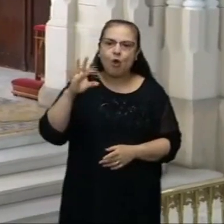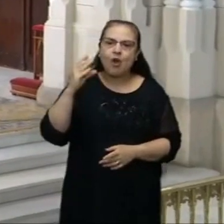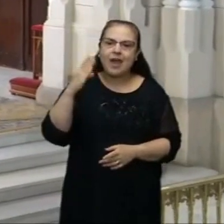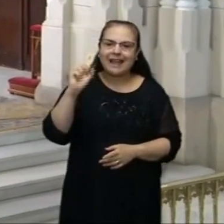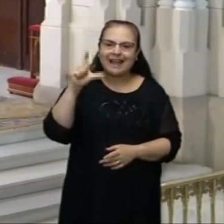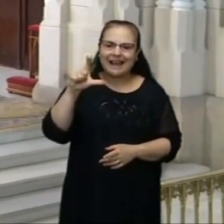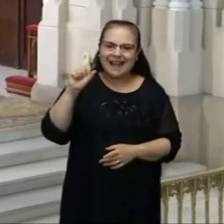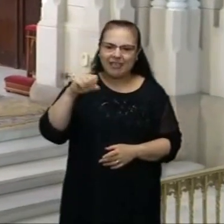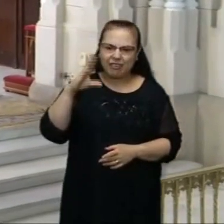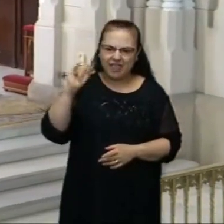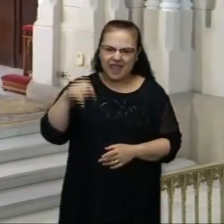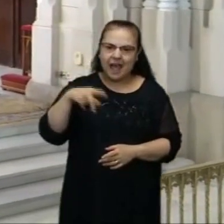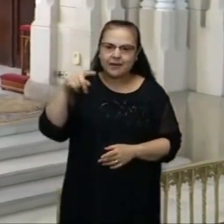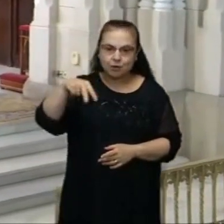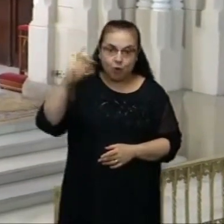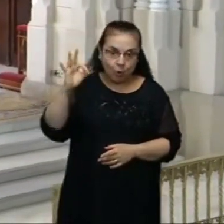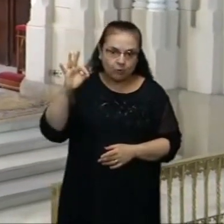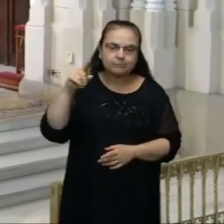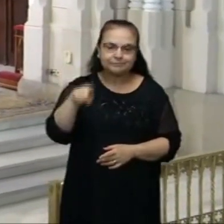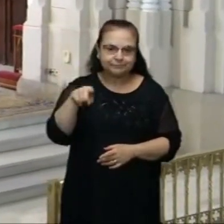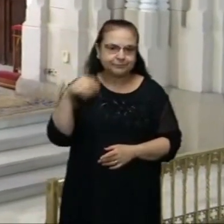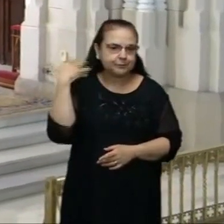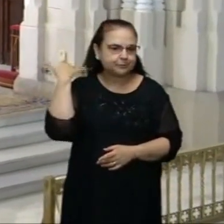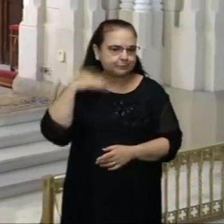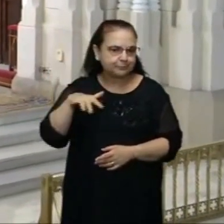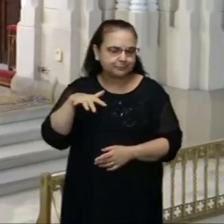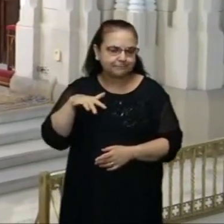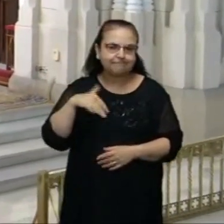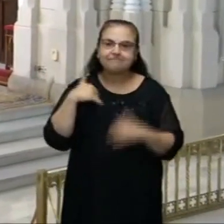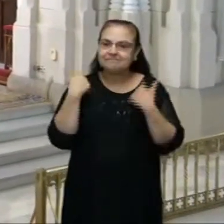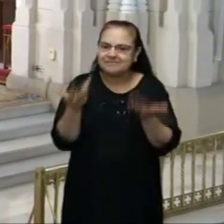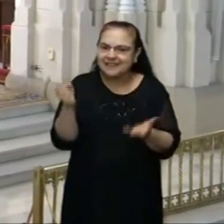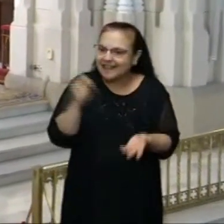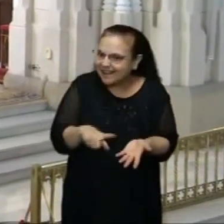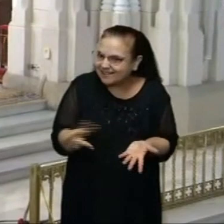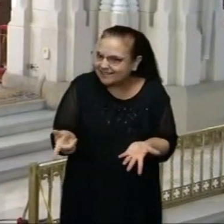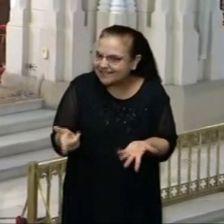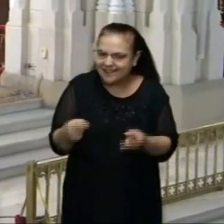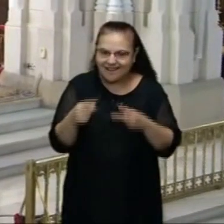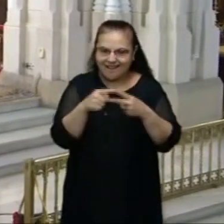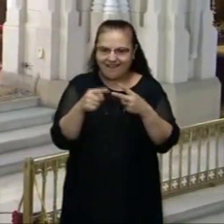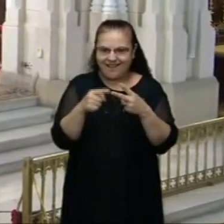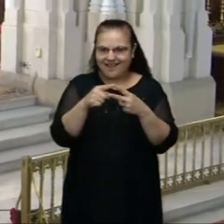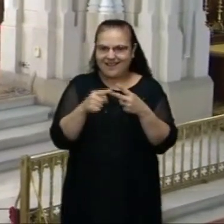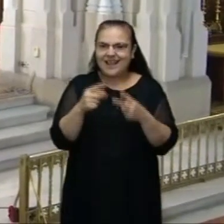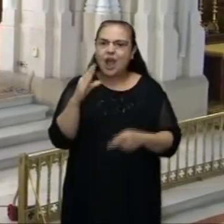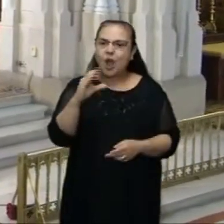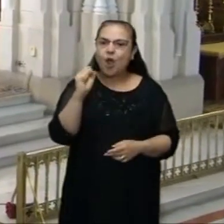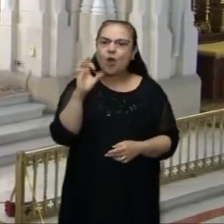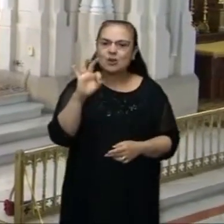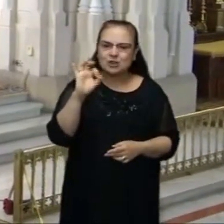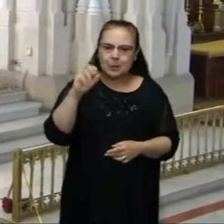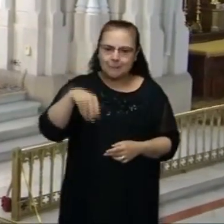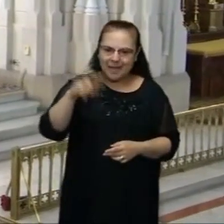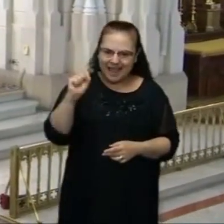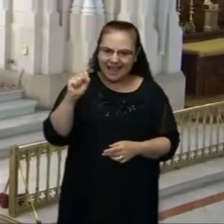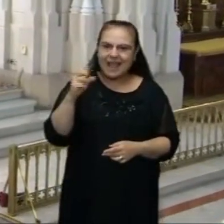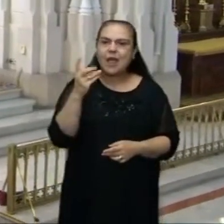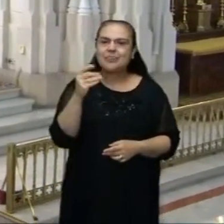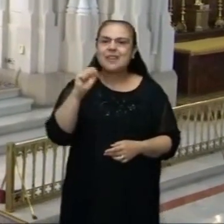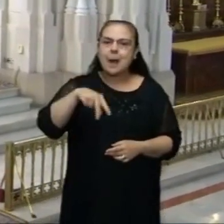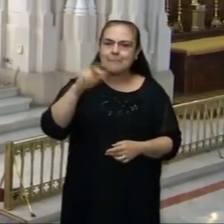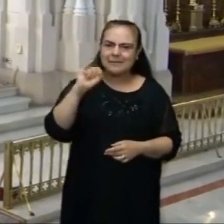pues fueron decapitados. Se trata de los santos Cosme y Damián, dos